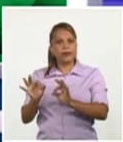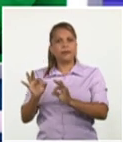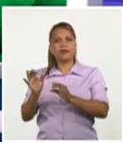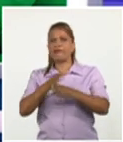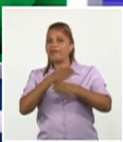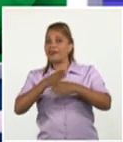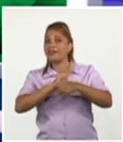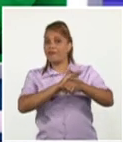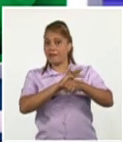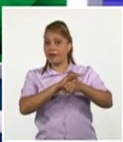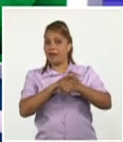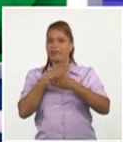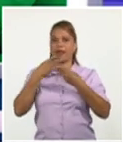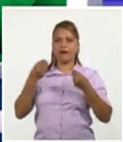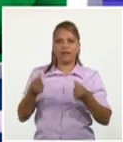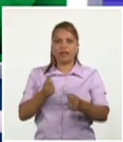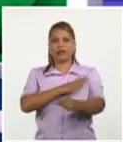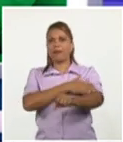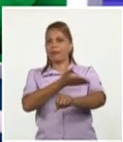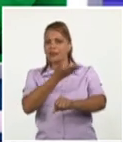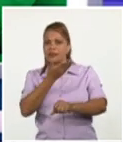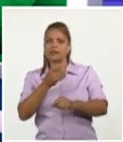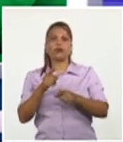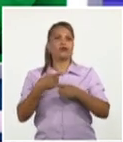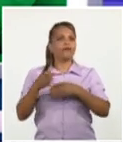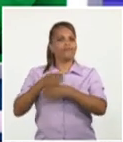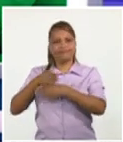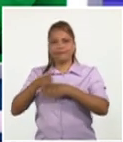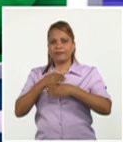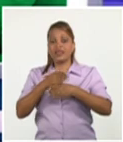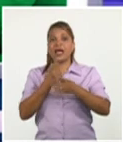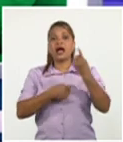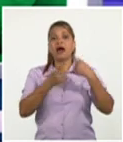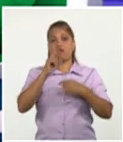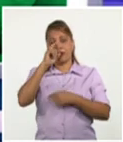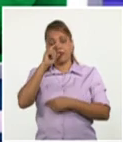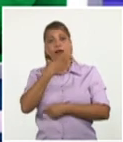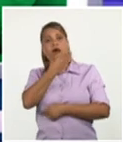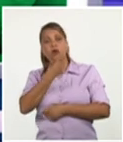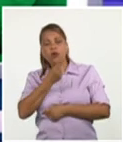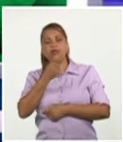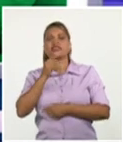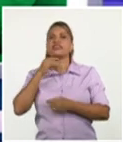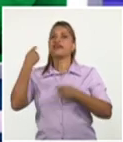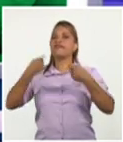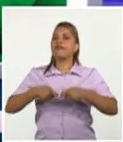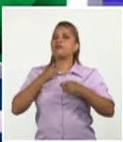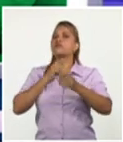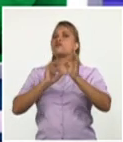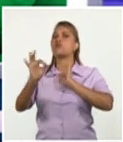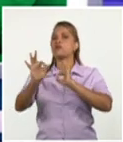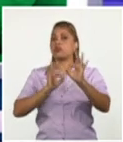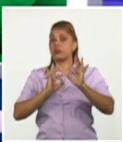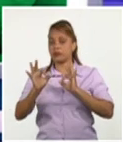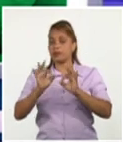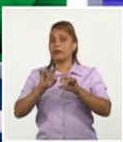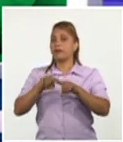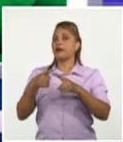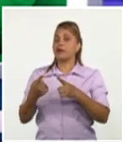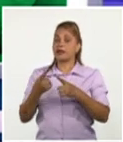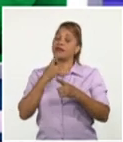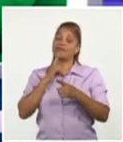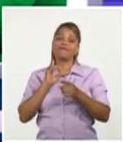comorbilidades, independientemente de la edad, tenemos que protegerlas mucho para que no adquieran la